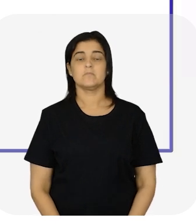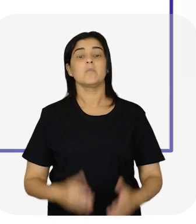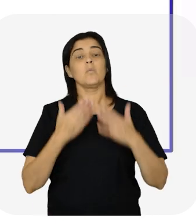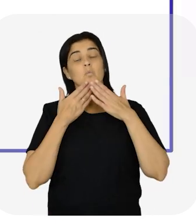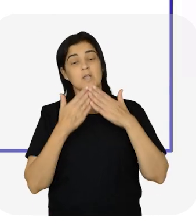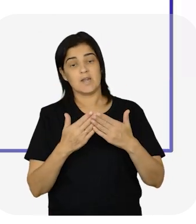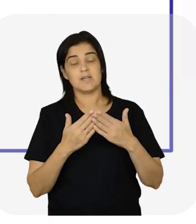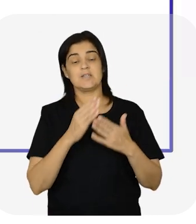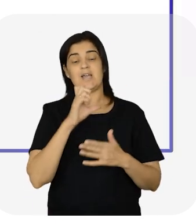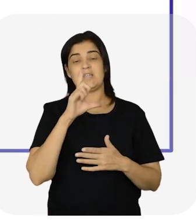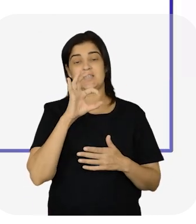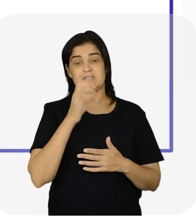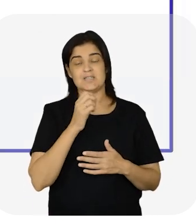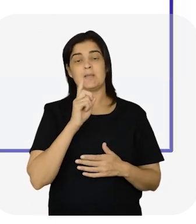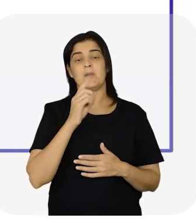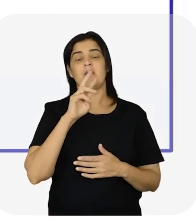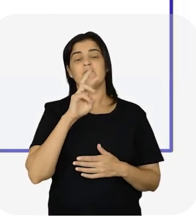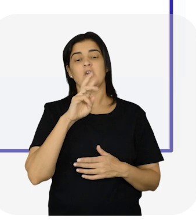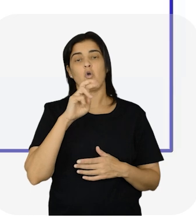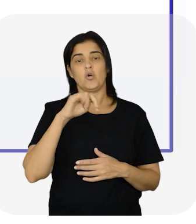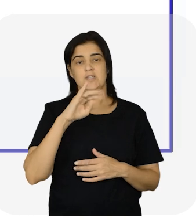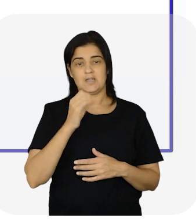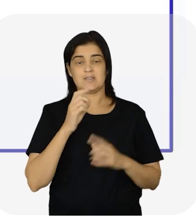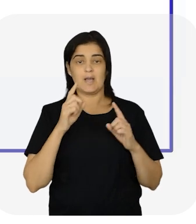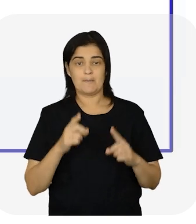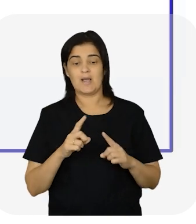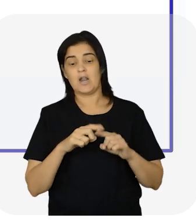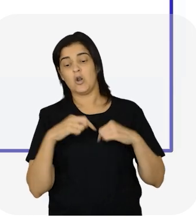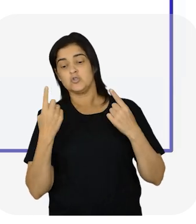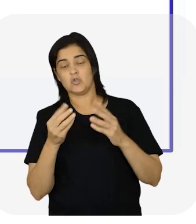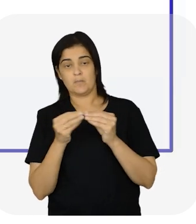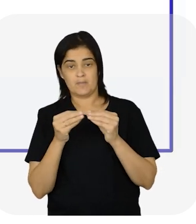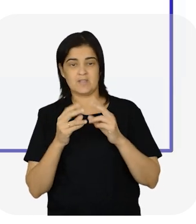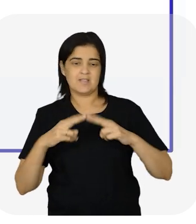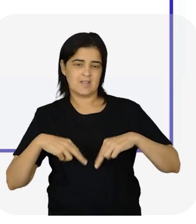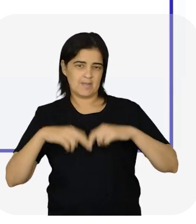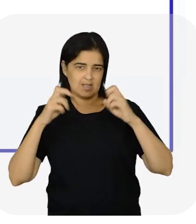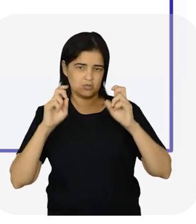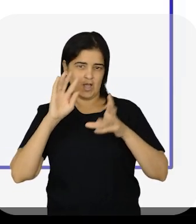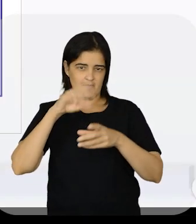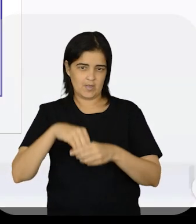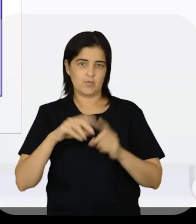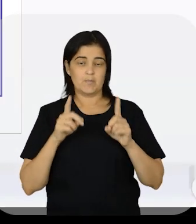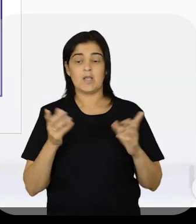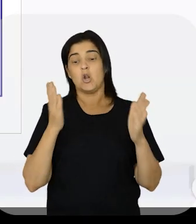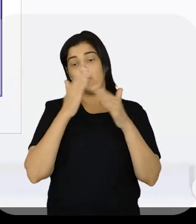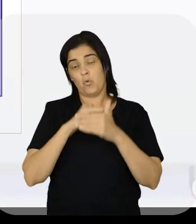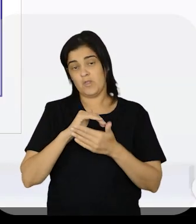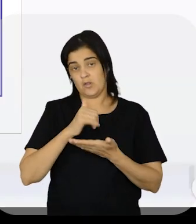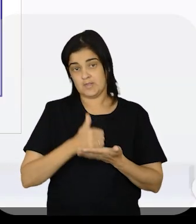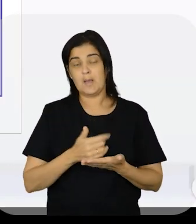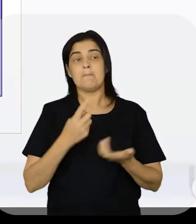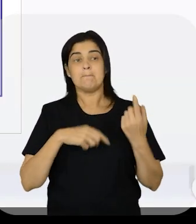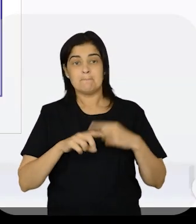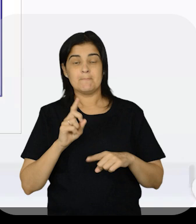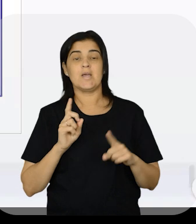Muchas gracias, Elisa y Verónica, también a las demás integrantes del equipo de investigación que no pudieron participar, pero